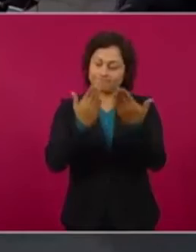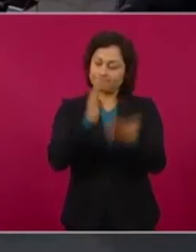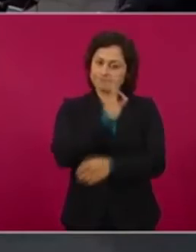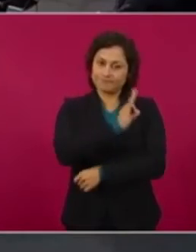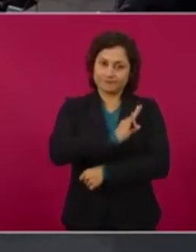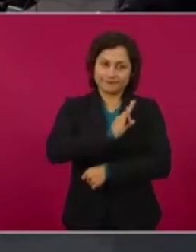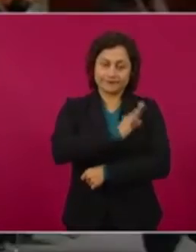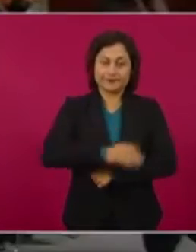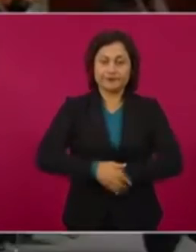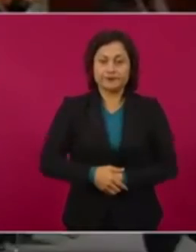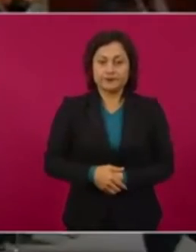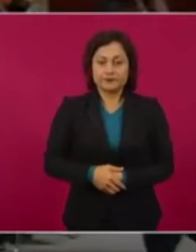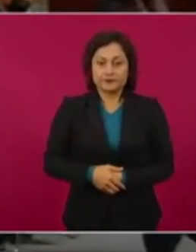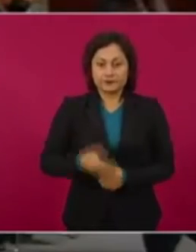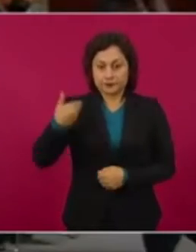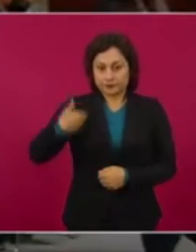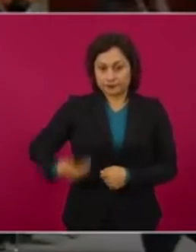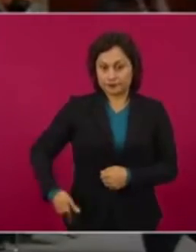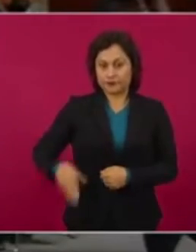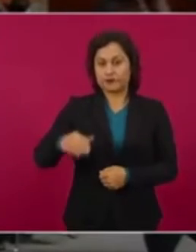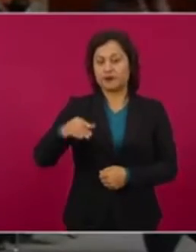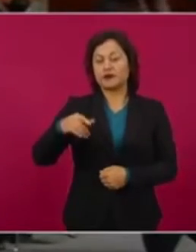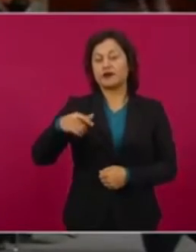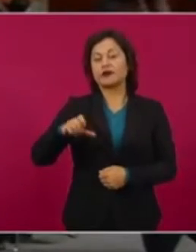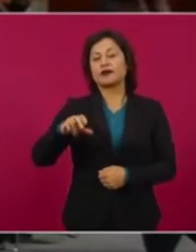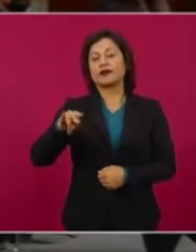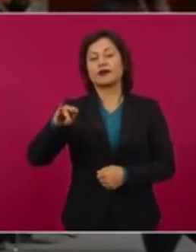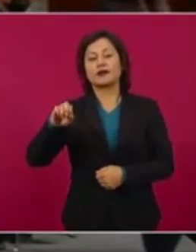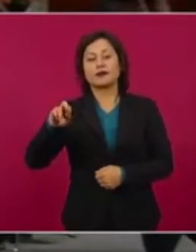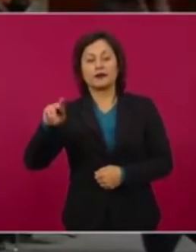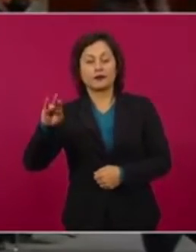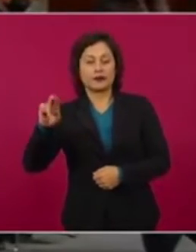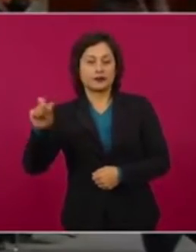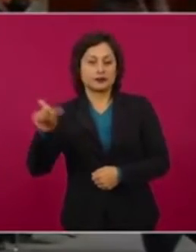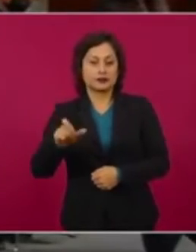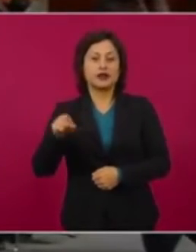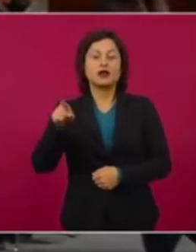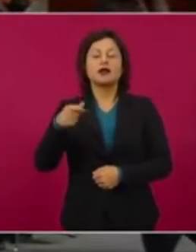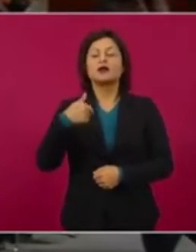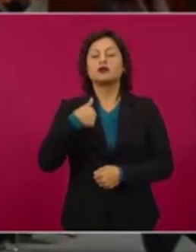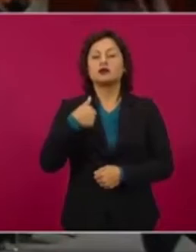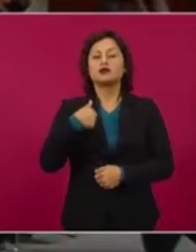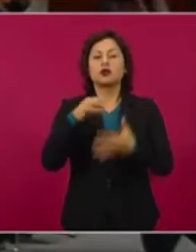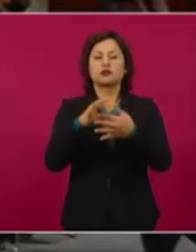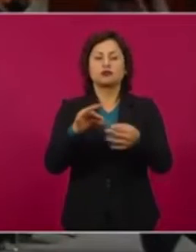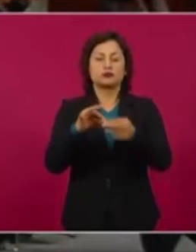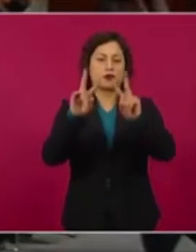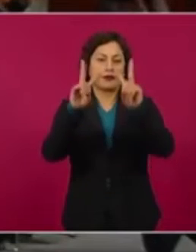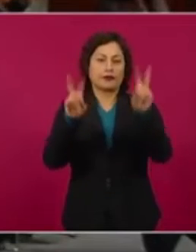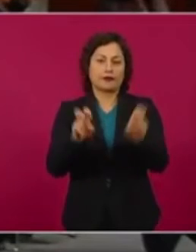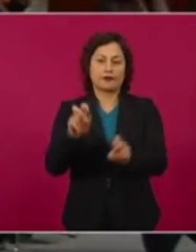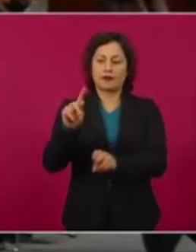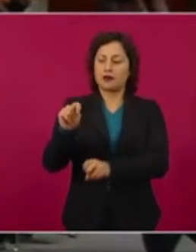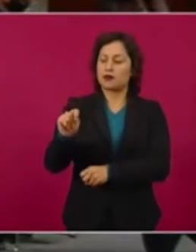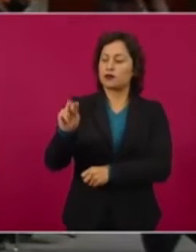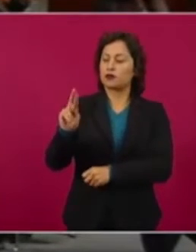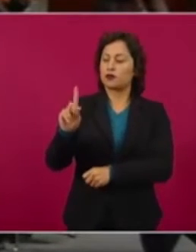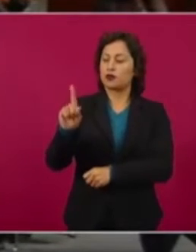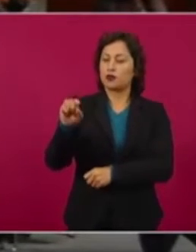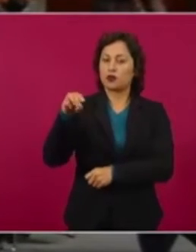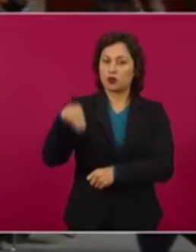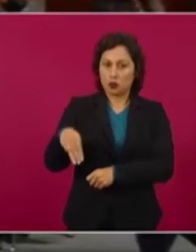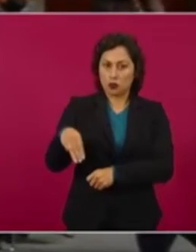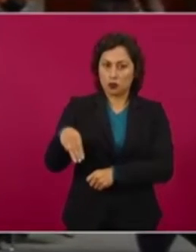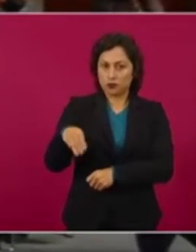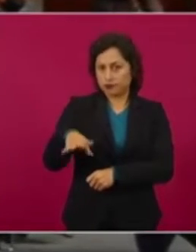Amir Ibrahim, del Quintana Roo MX. Y el tema que vengo a tratar es el de Tulum, ¿no? Tulum